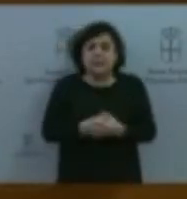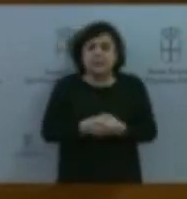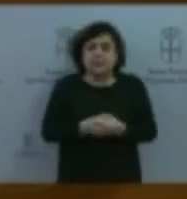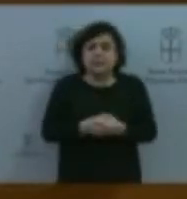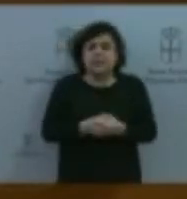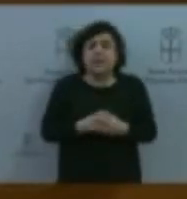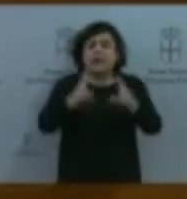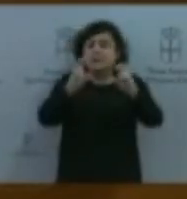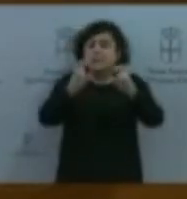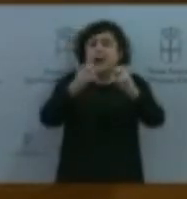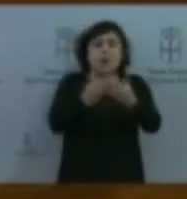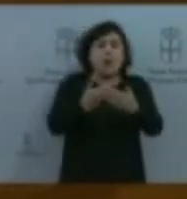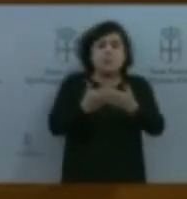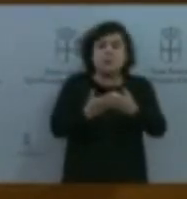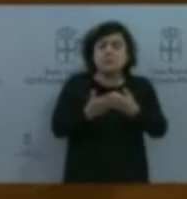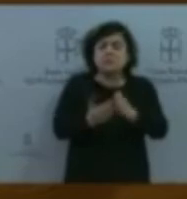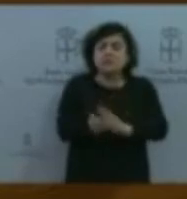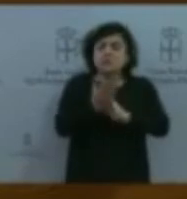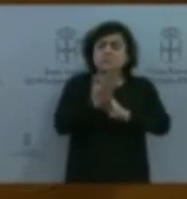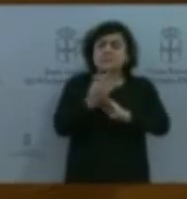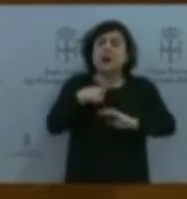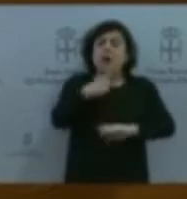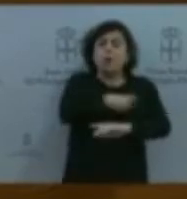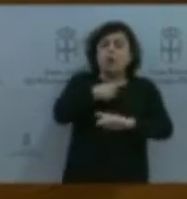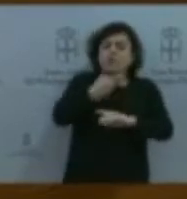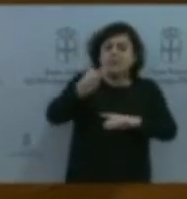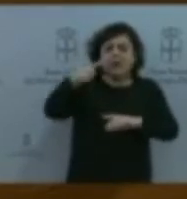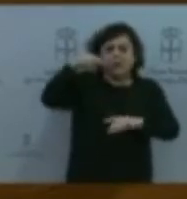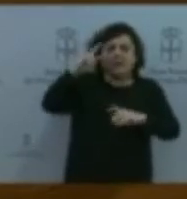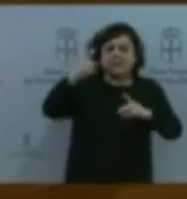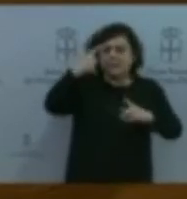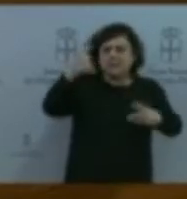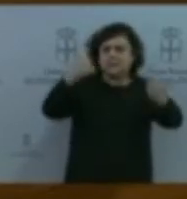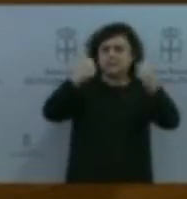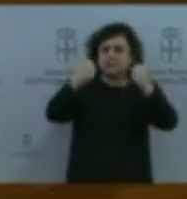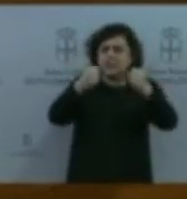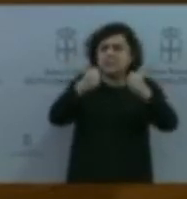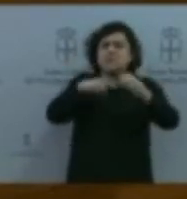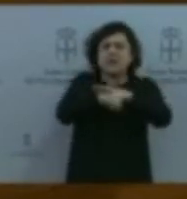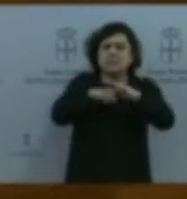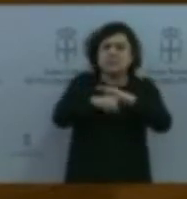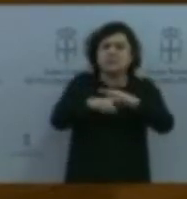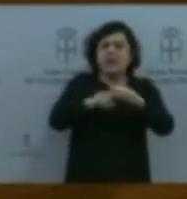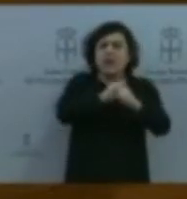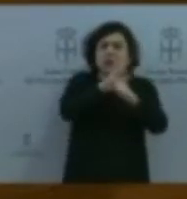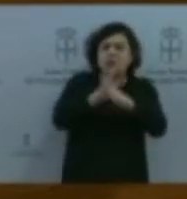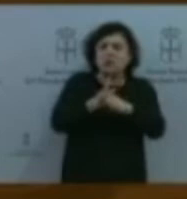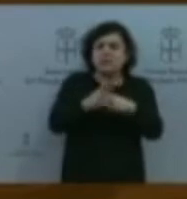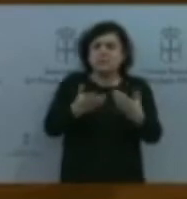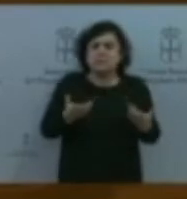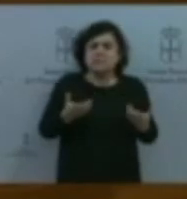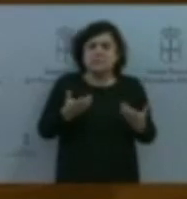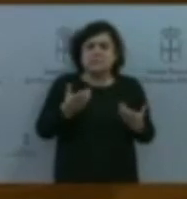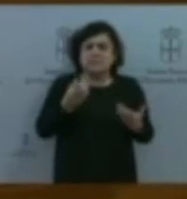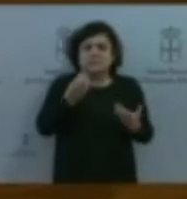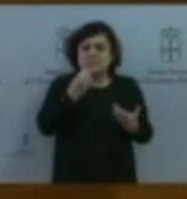un comité de expertos que audite la gestión de la pandemia. Pero bueno, que ustedes presiden en el Parlamento una comisión